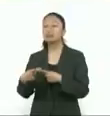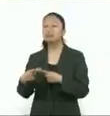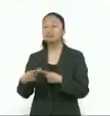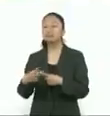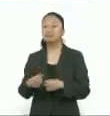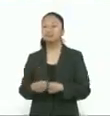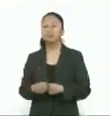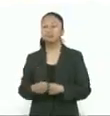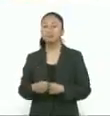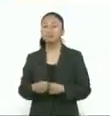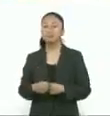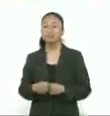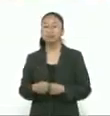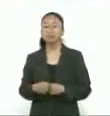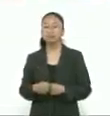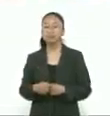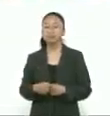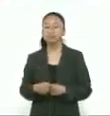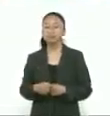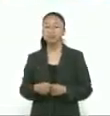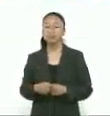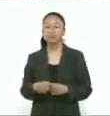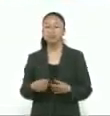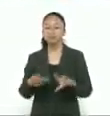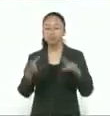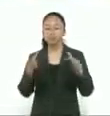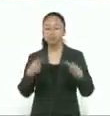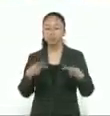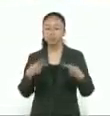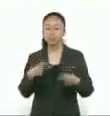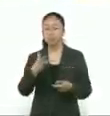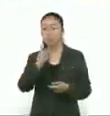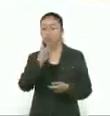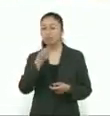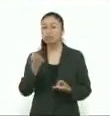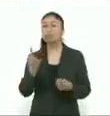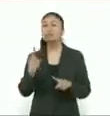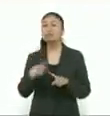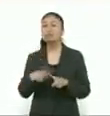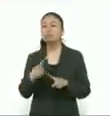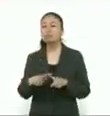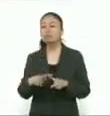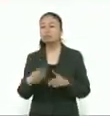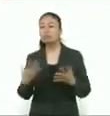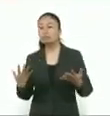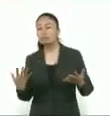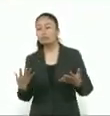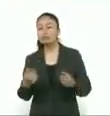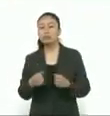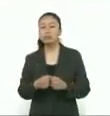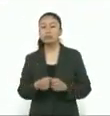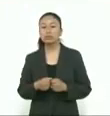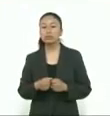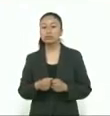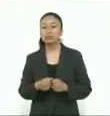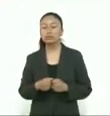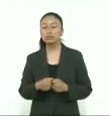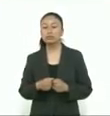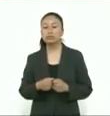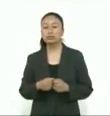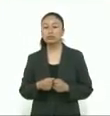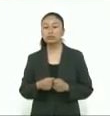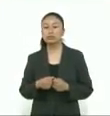¿Quiénes son los que en sus tweets, en sus redes sociales, hablan